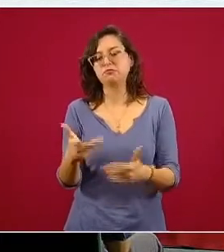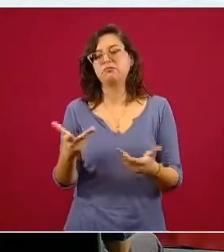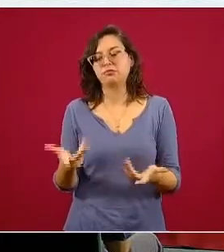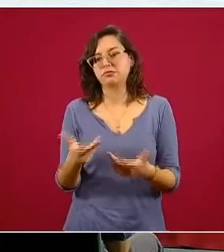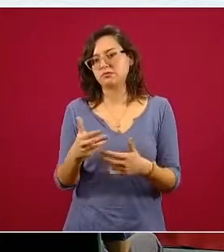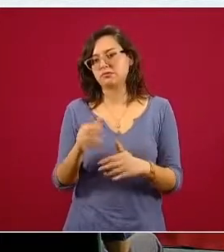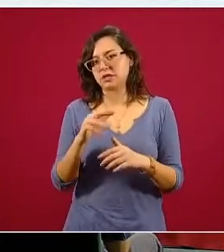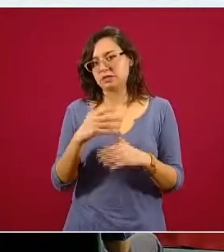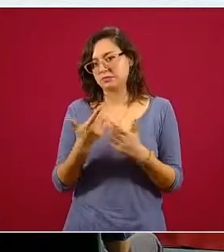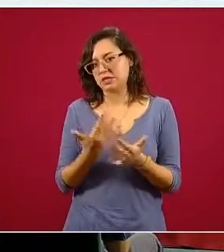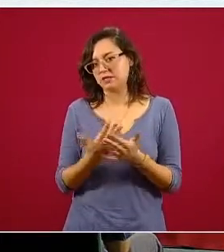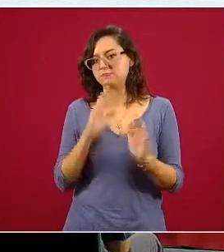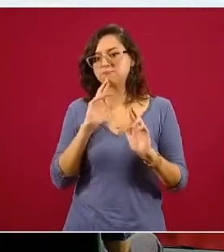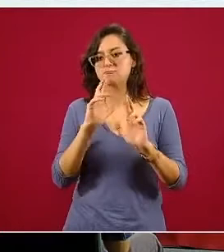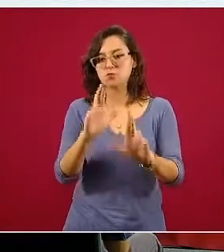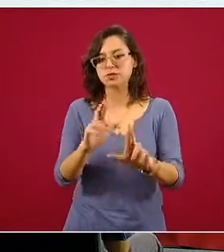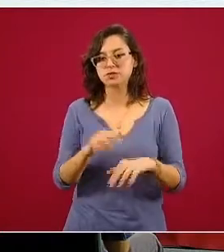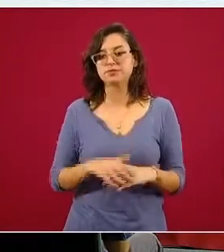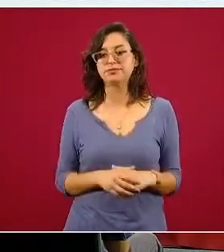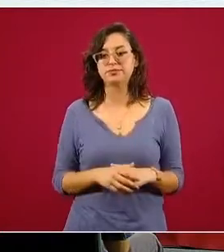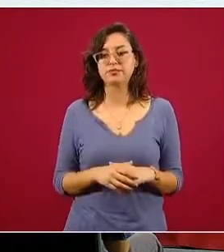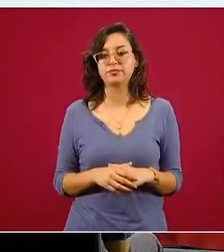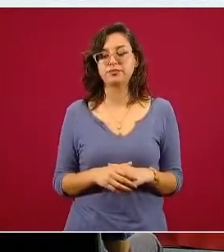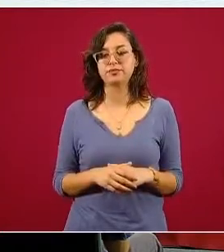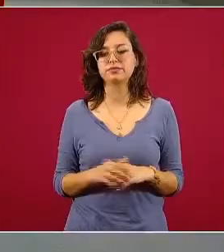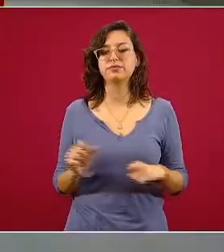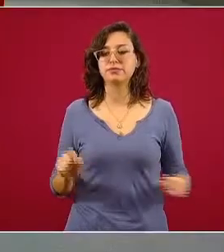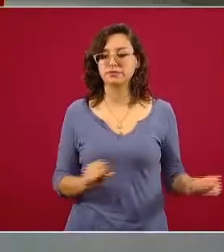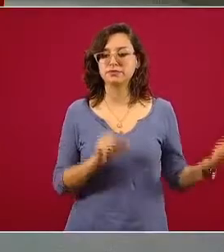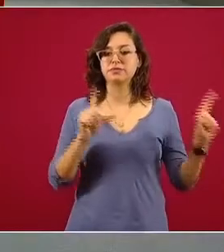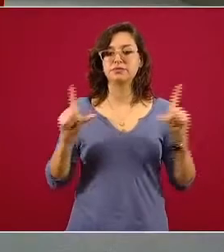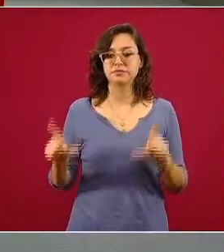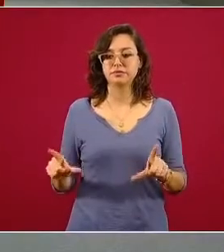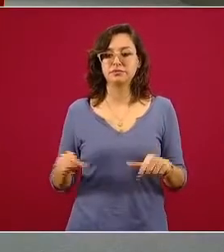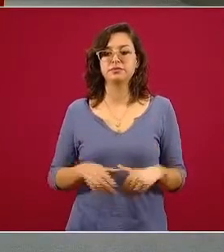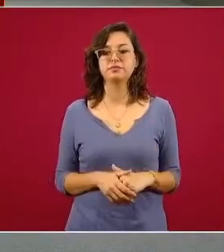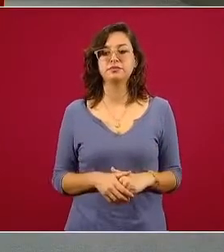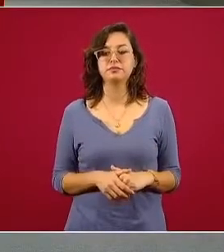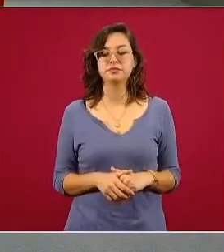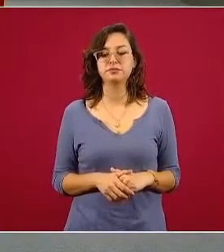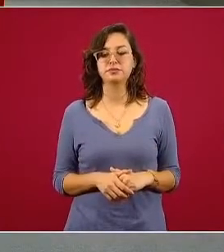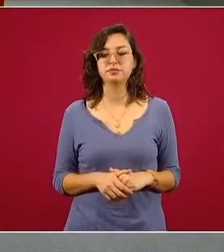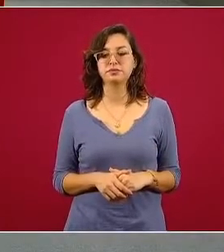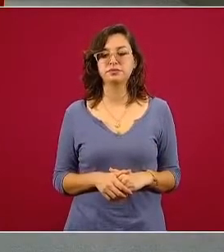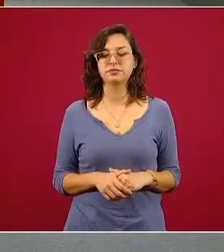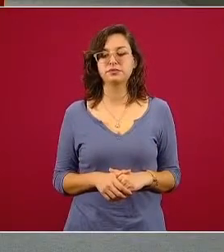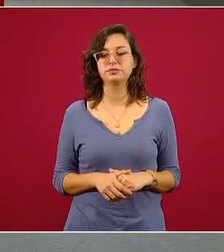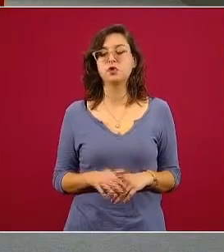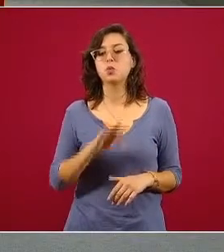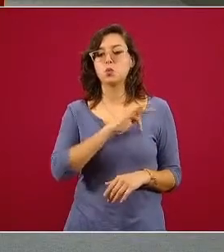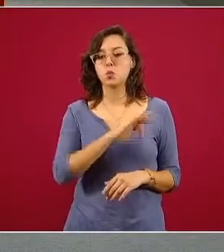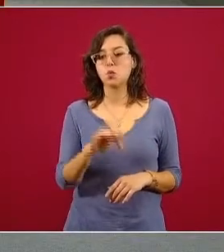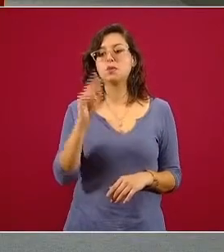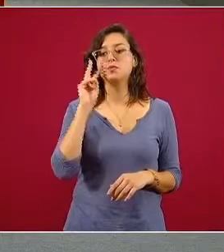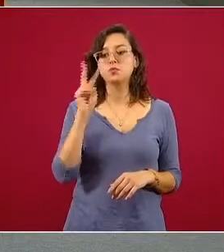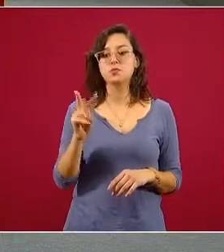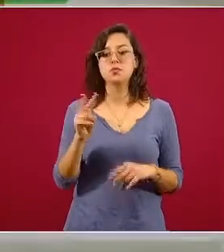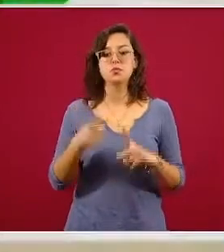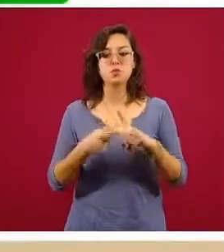sea emitido. Cuando hacemos eso, obtenemos la siguiente gráfica, en la siguiente diapositiva, que es precisamente